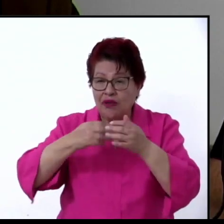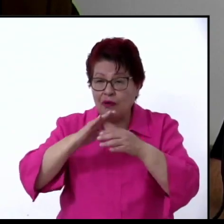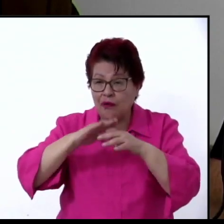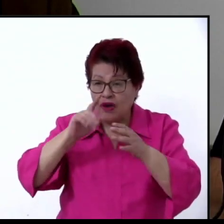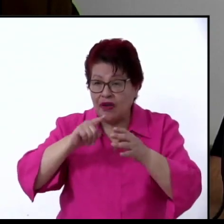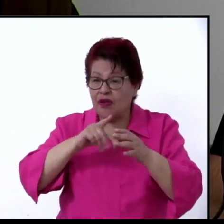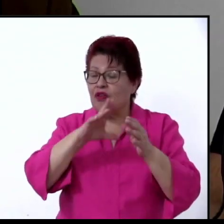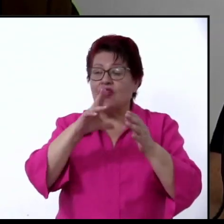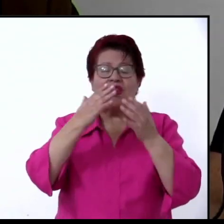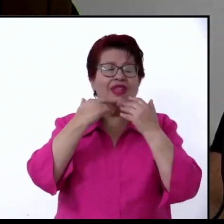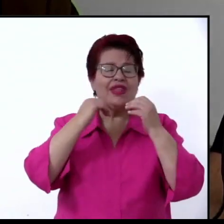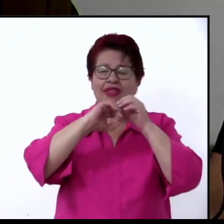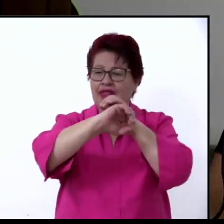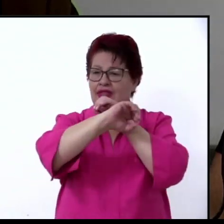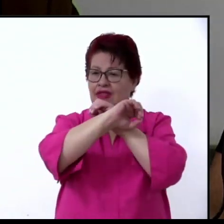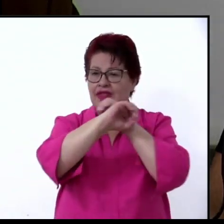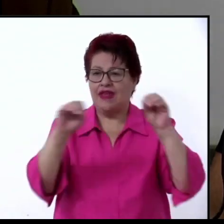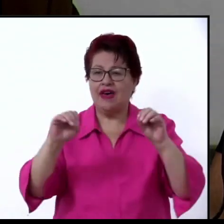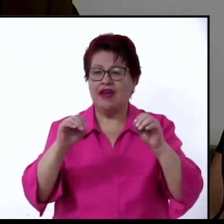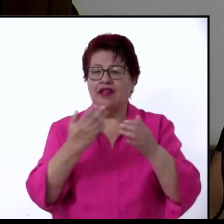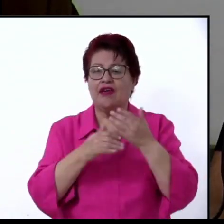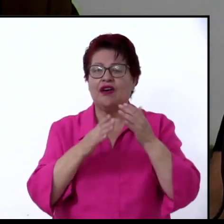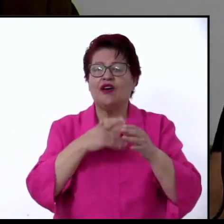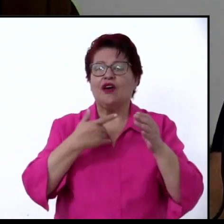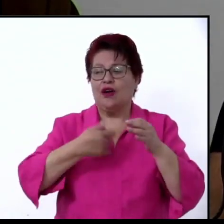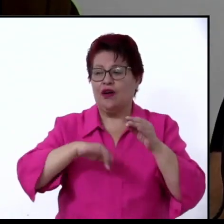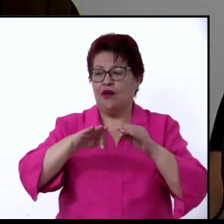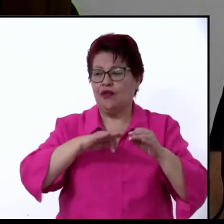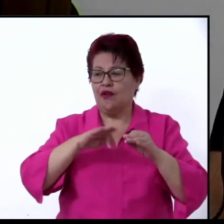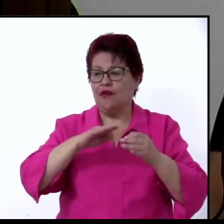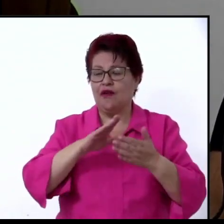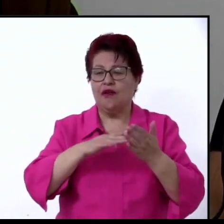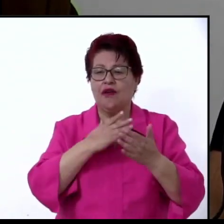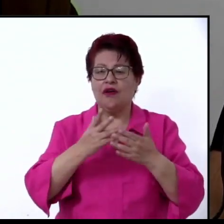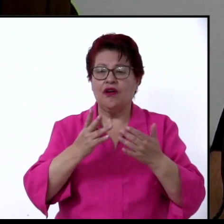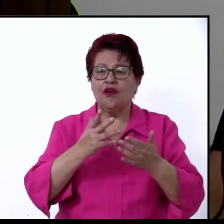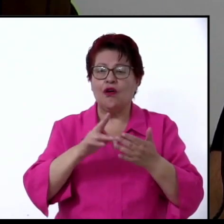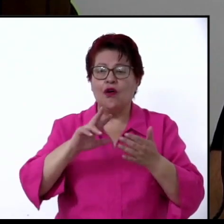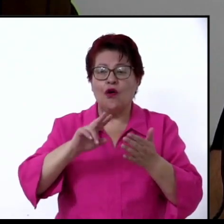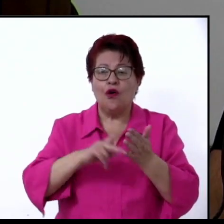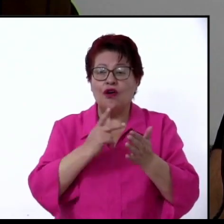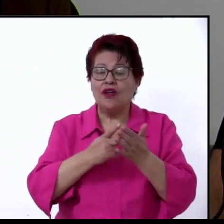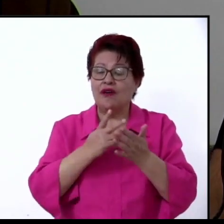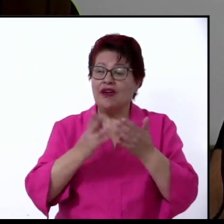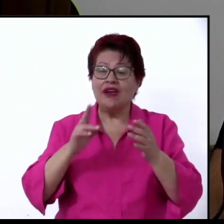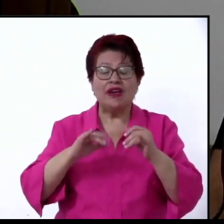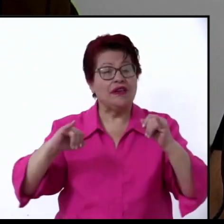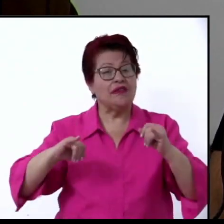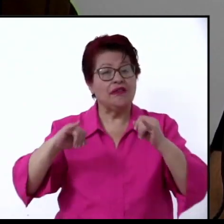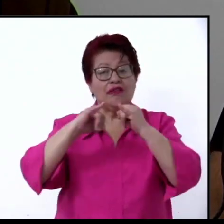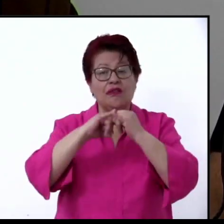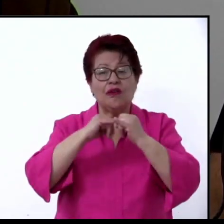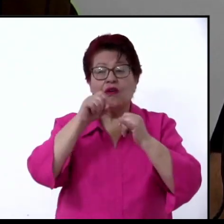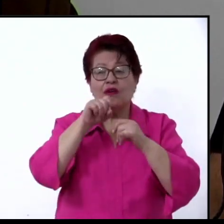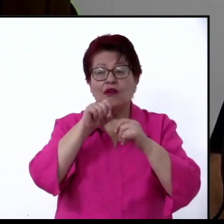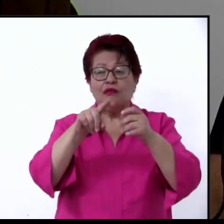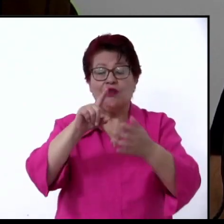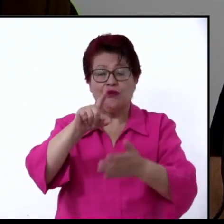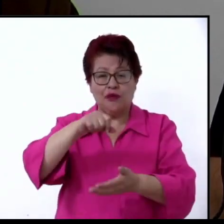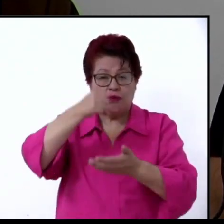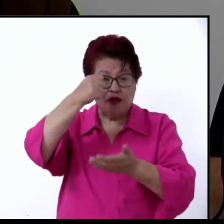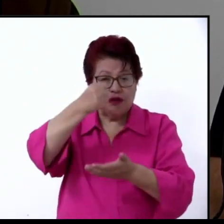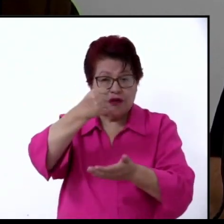o para la puesta en marcha del Centro de Conciliación Laboral, y con una reingeniería institucional, con el mismo